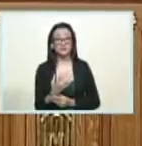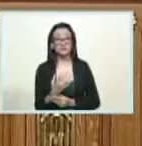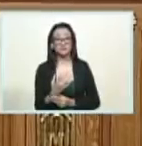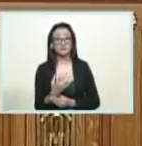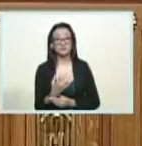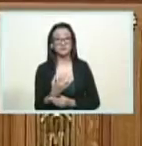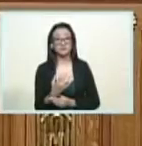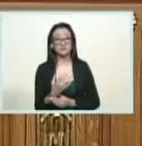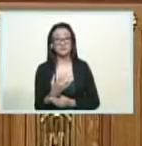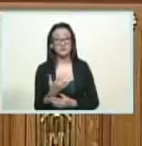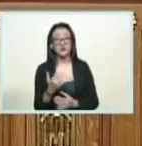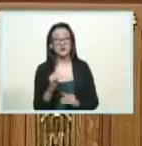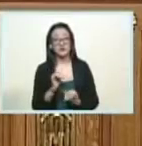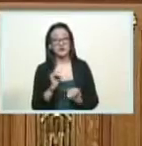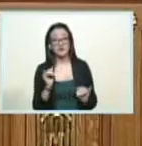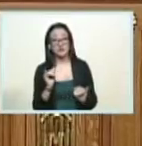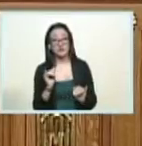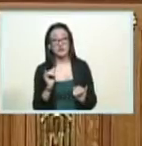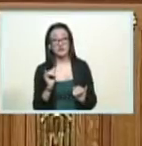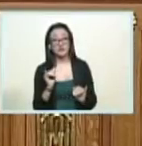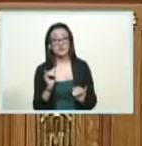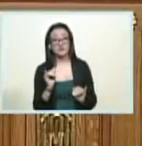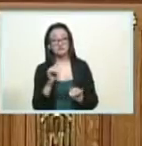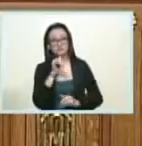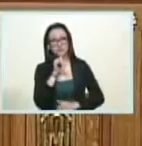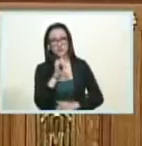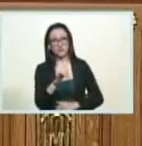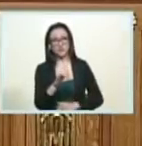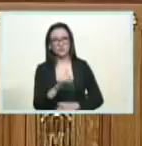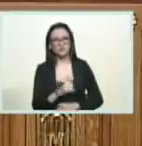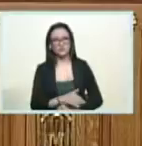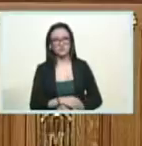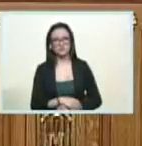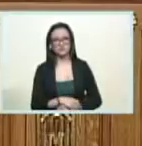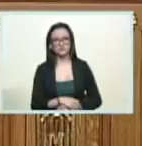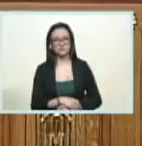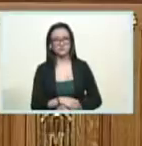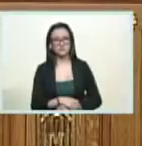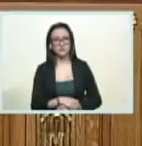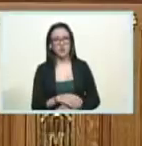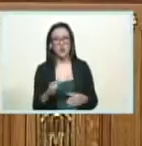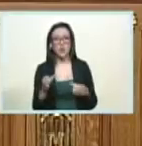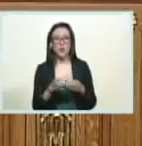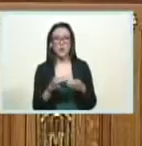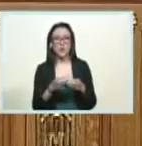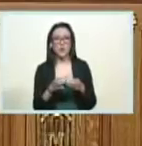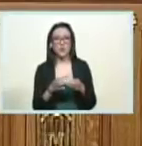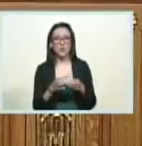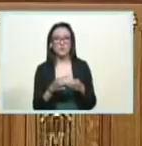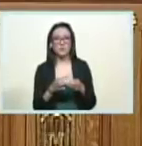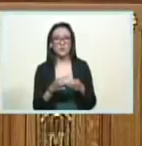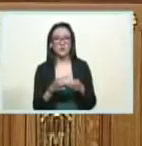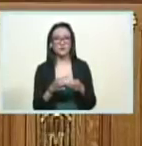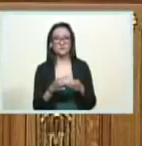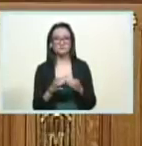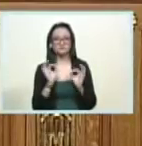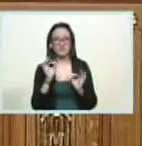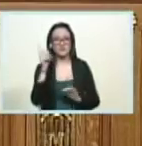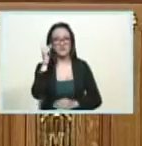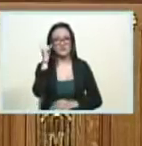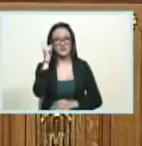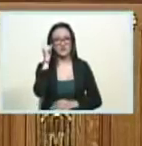cuando ya estaba consensuado, se anunció, entonces un grupo de los que había consensuado la